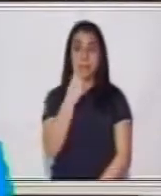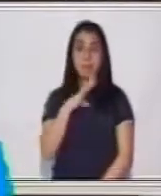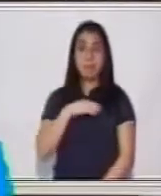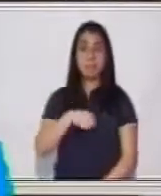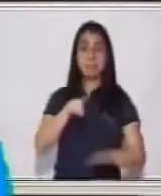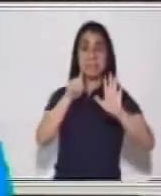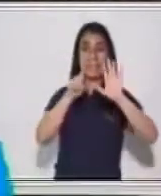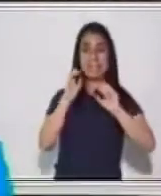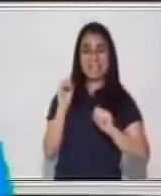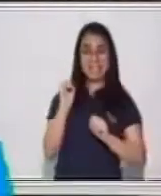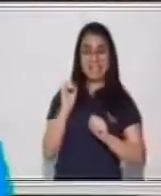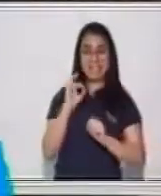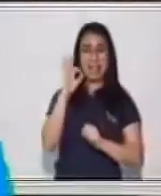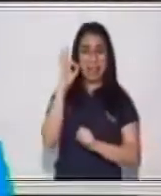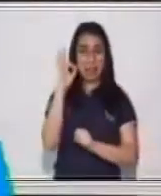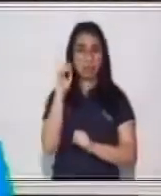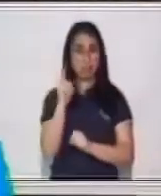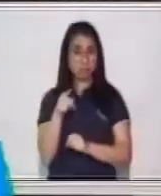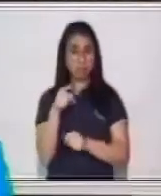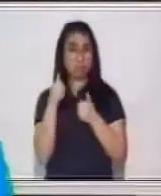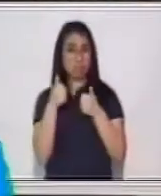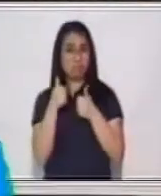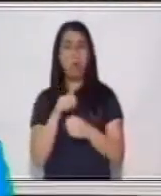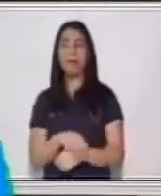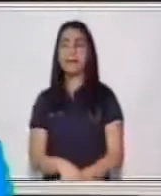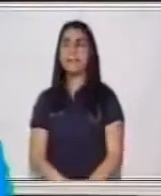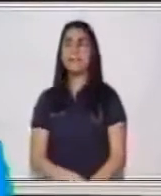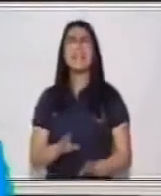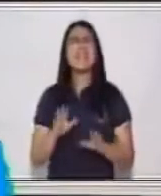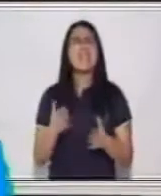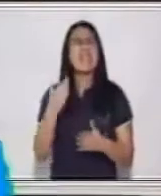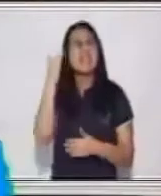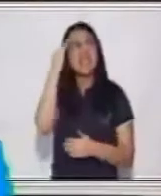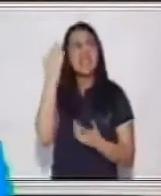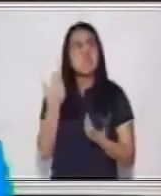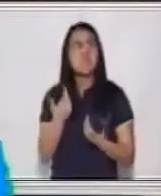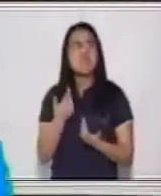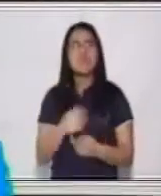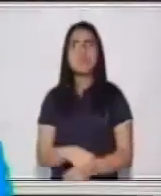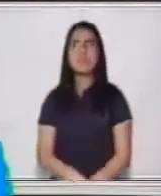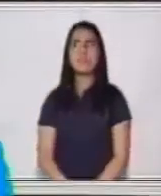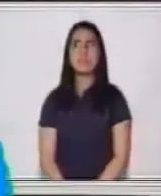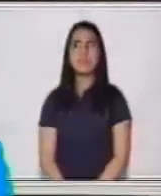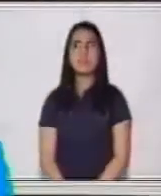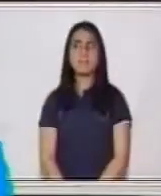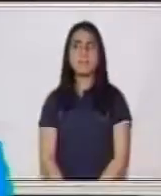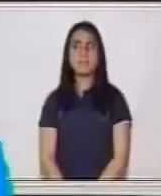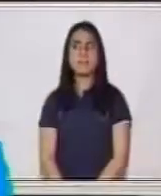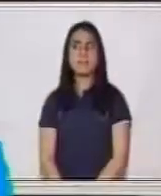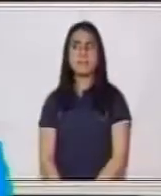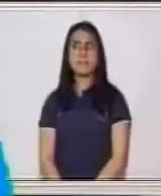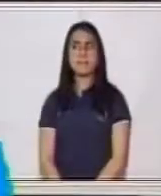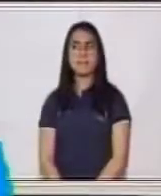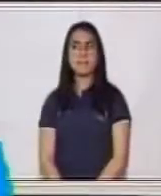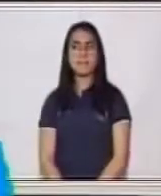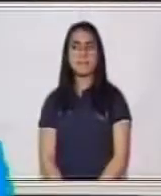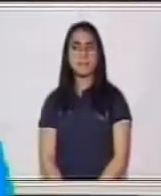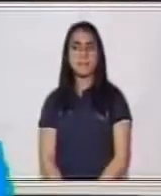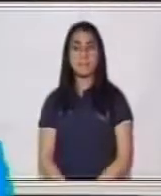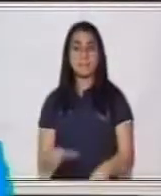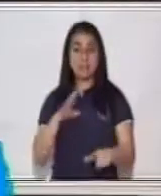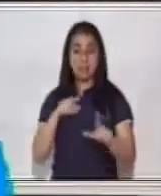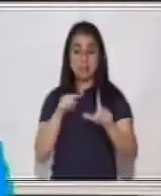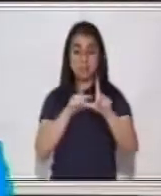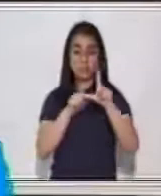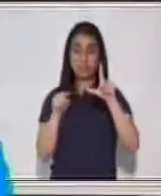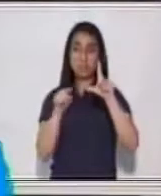¿Qué sabemos de ese triángulo relacionado aquí con la inclinación de 60 grados? Sabemos